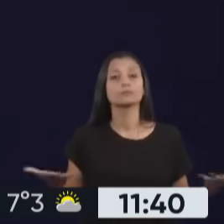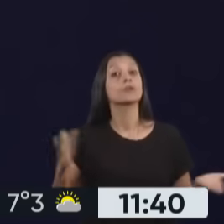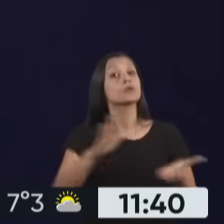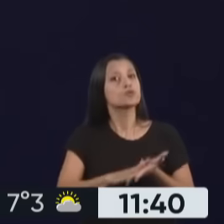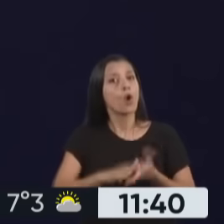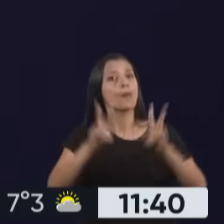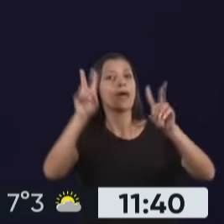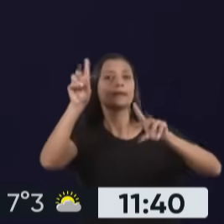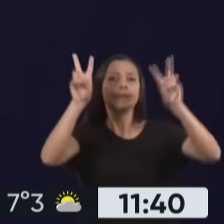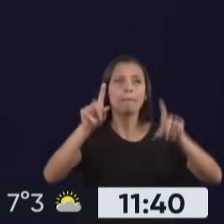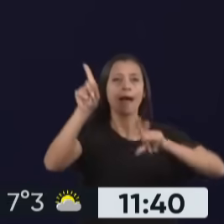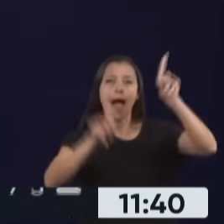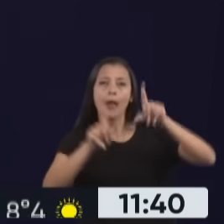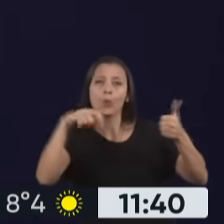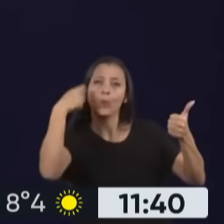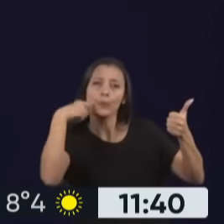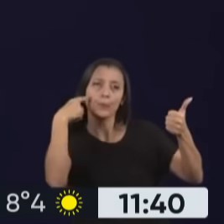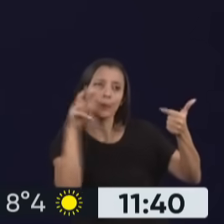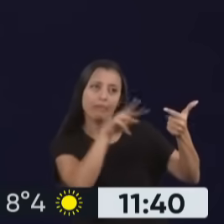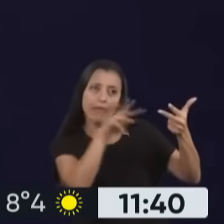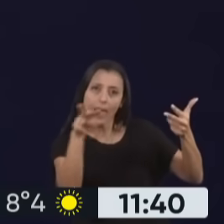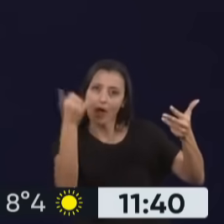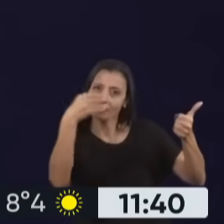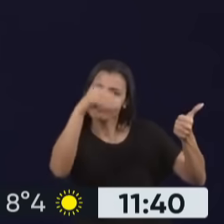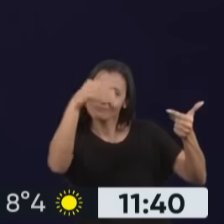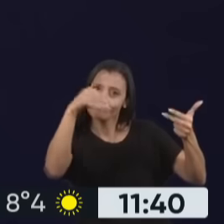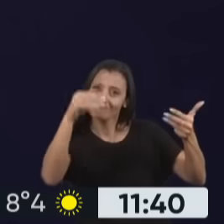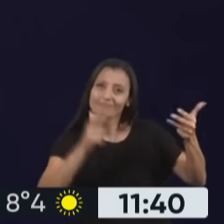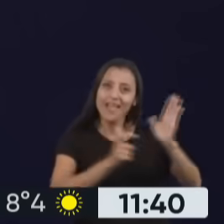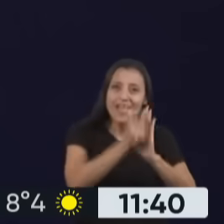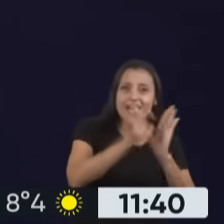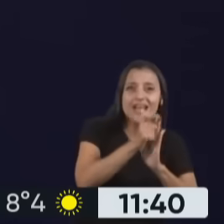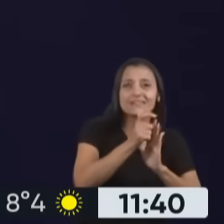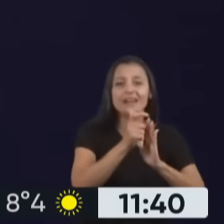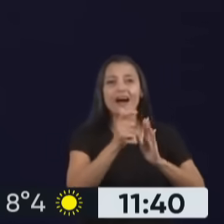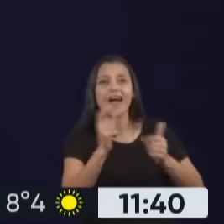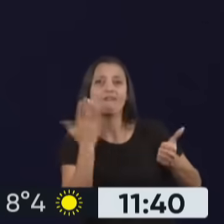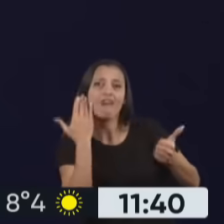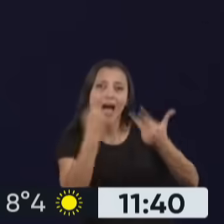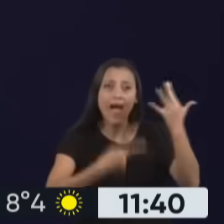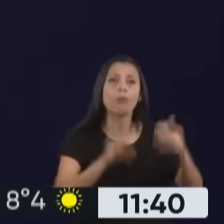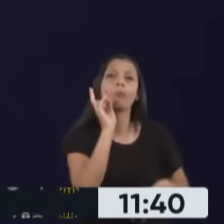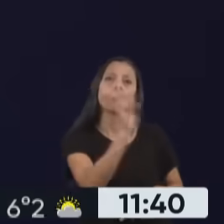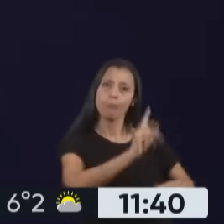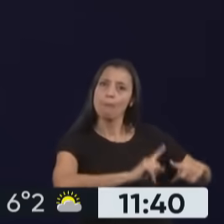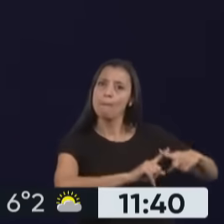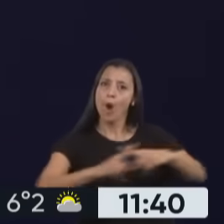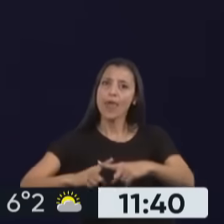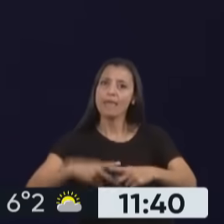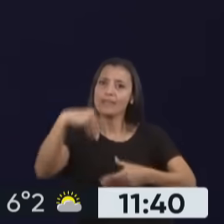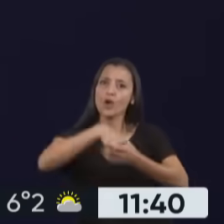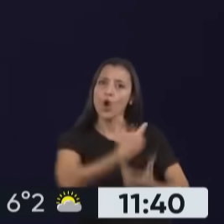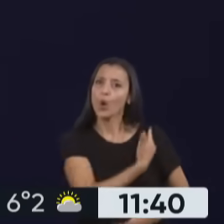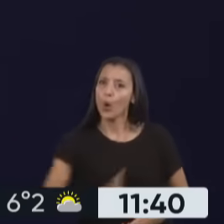respecto a algunos videos que circulan en redes sociales, donde aparecen varios funcionarios del gobierno, personajes